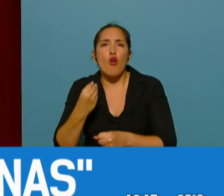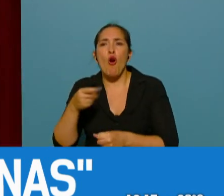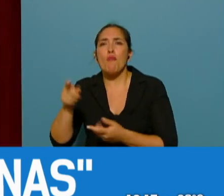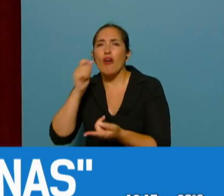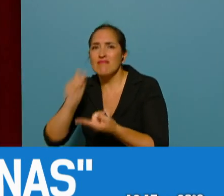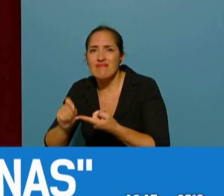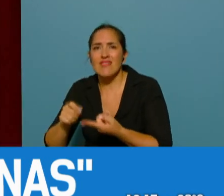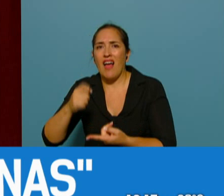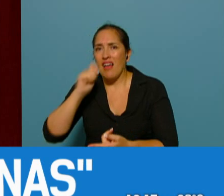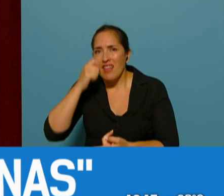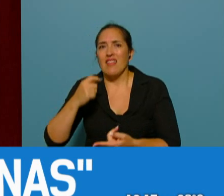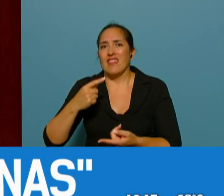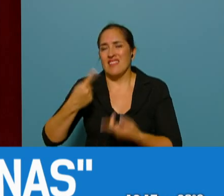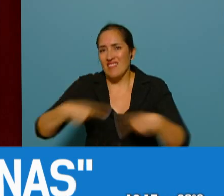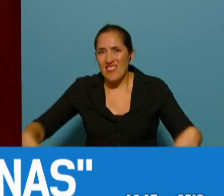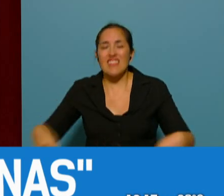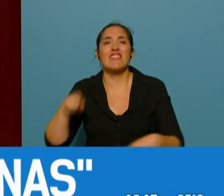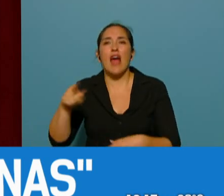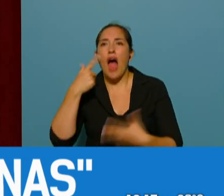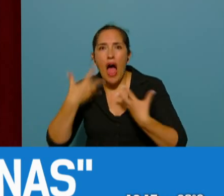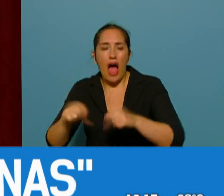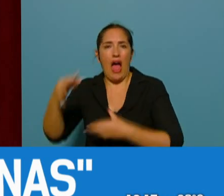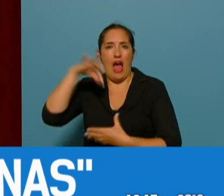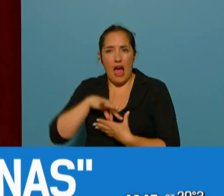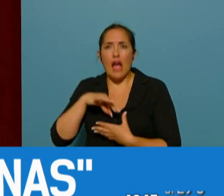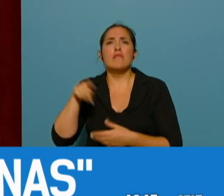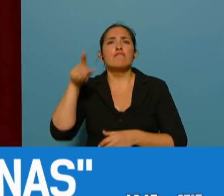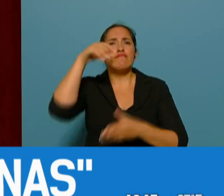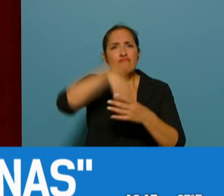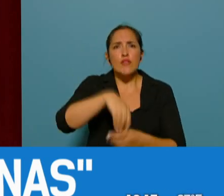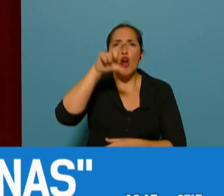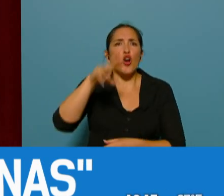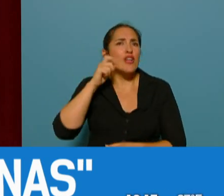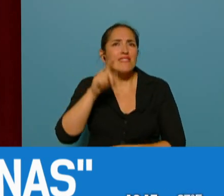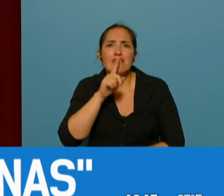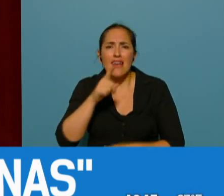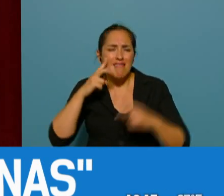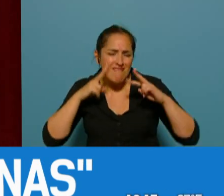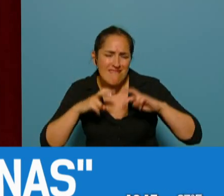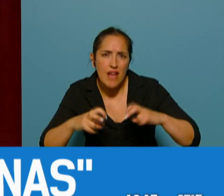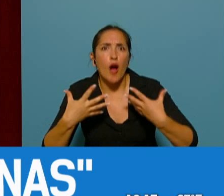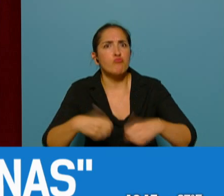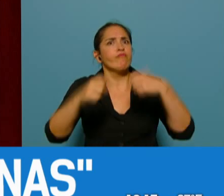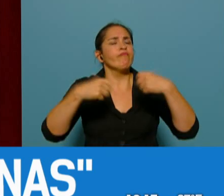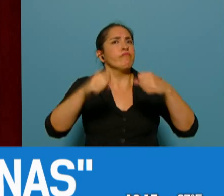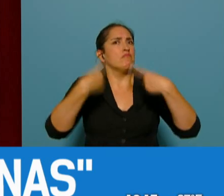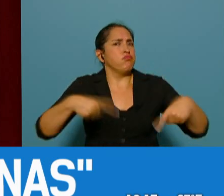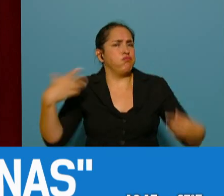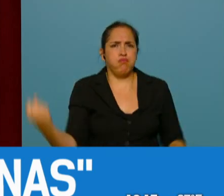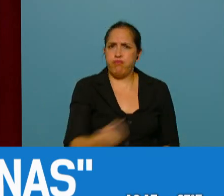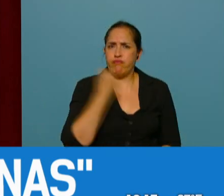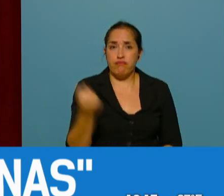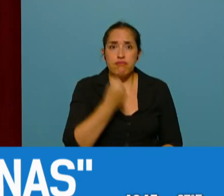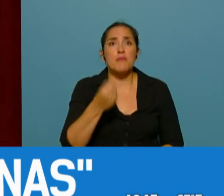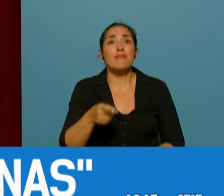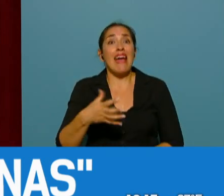y, articulando con el CONICET, produjeron contribuciones científicas muy relevantes. Ante la necesidad de suspender las